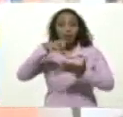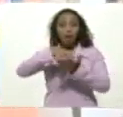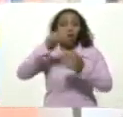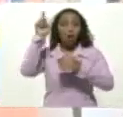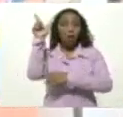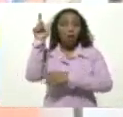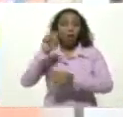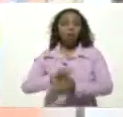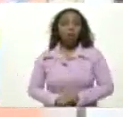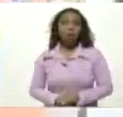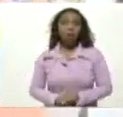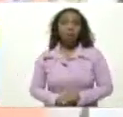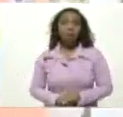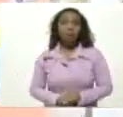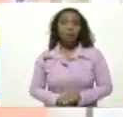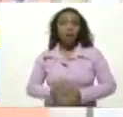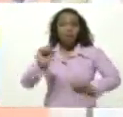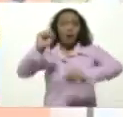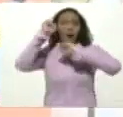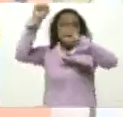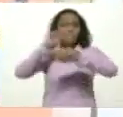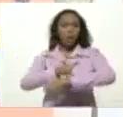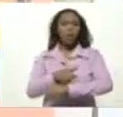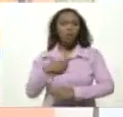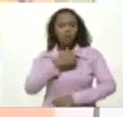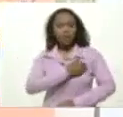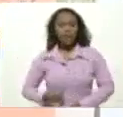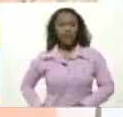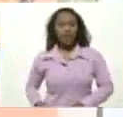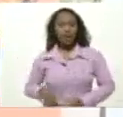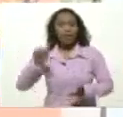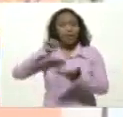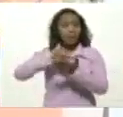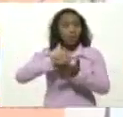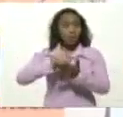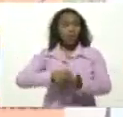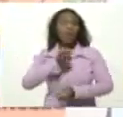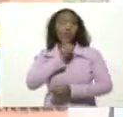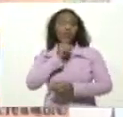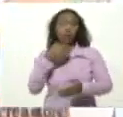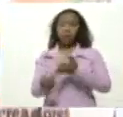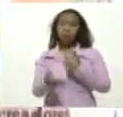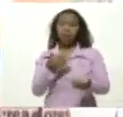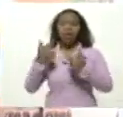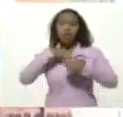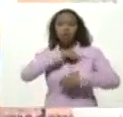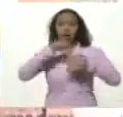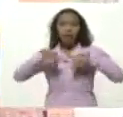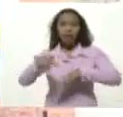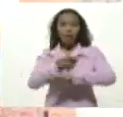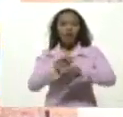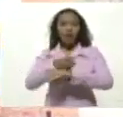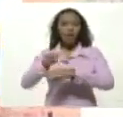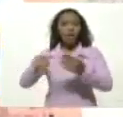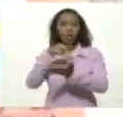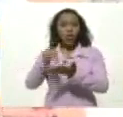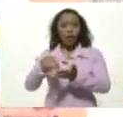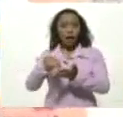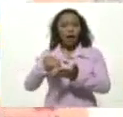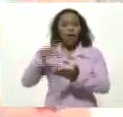Lara. Victorias tempranas, presidente. En medio de la vicisitud, aquí está un gobierno nacional, regional y